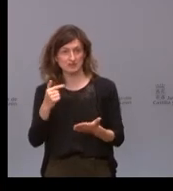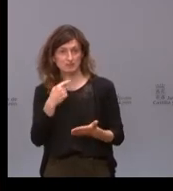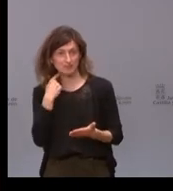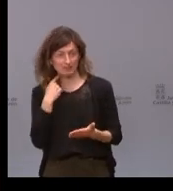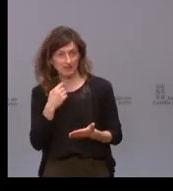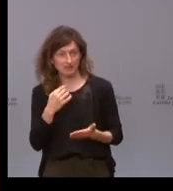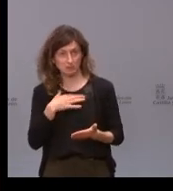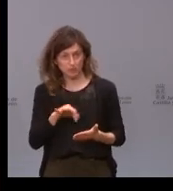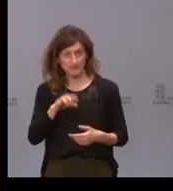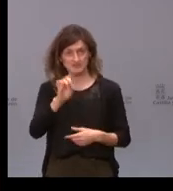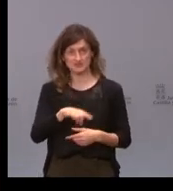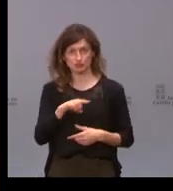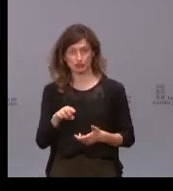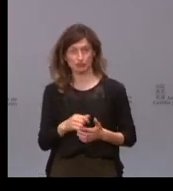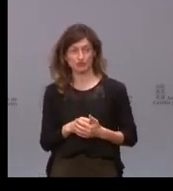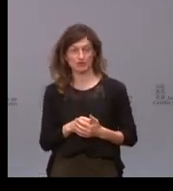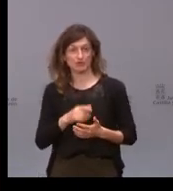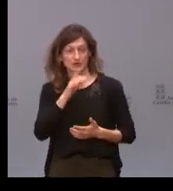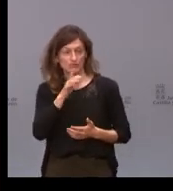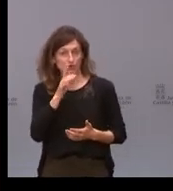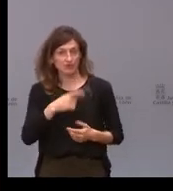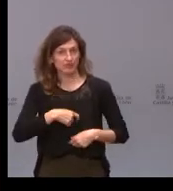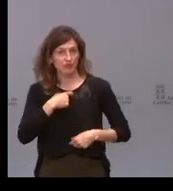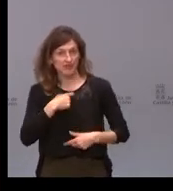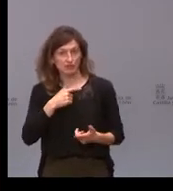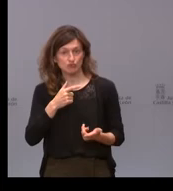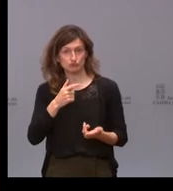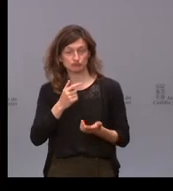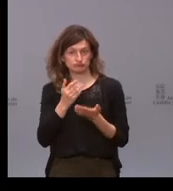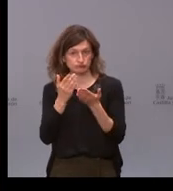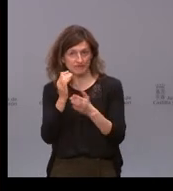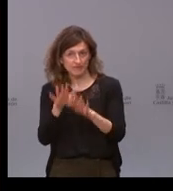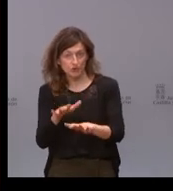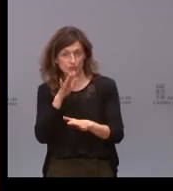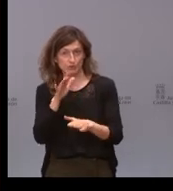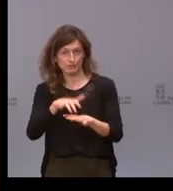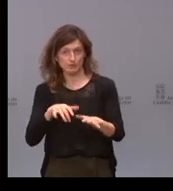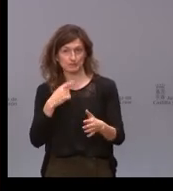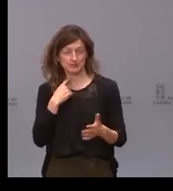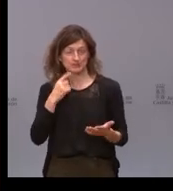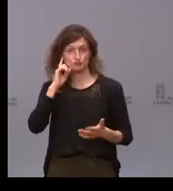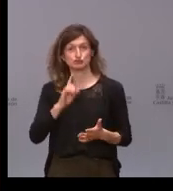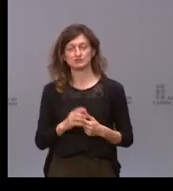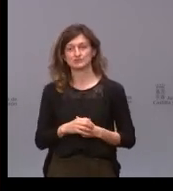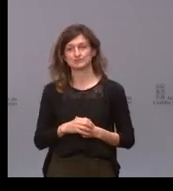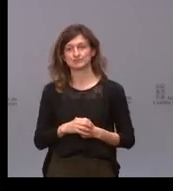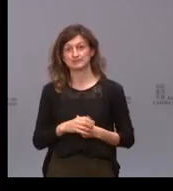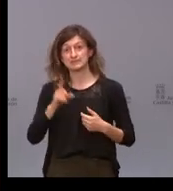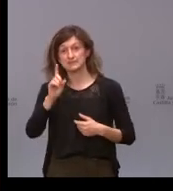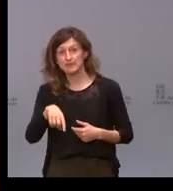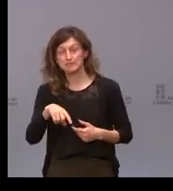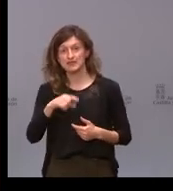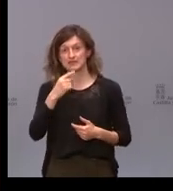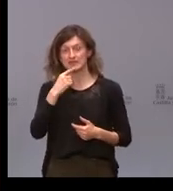de un guiño a ciudadanos y ambos en un momento en que se ha perdido la mayoría y no sé si también se pueden resentir